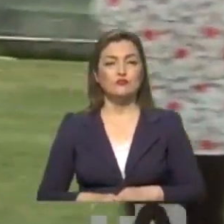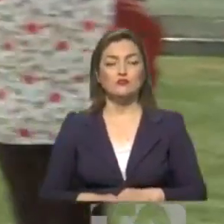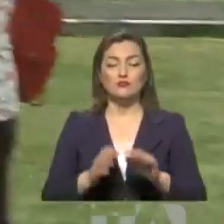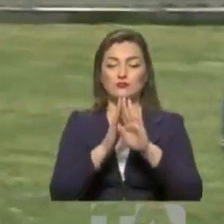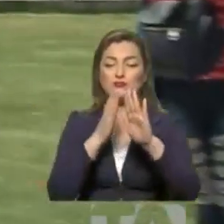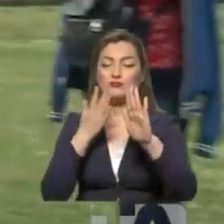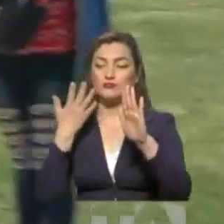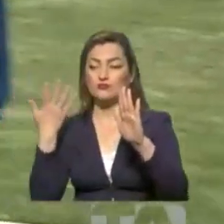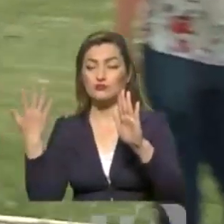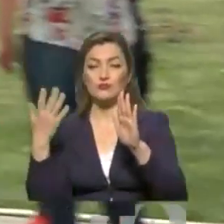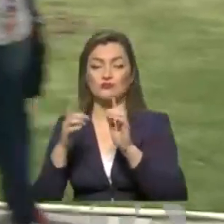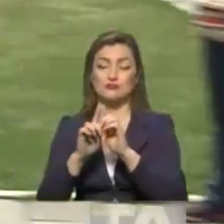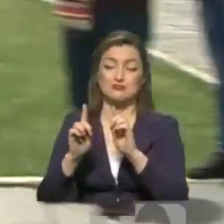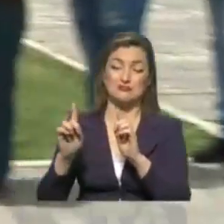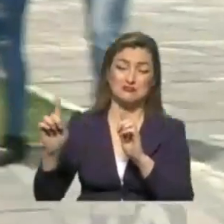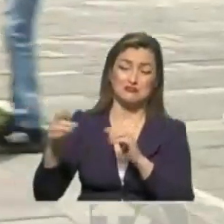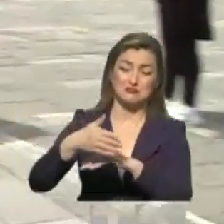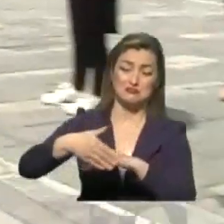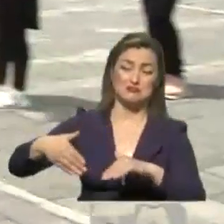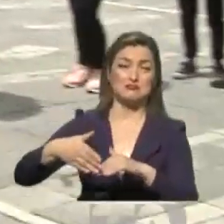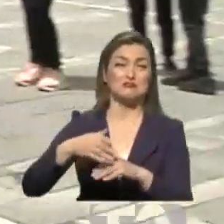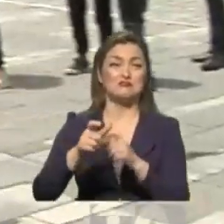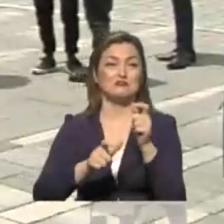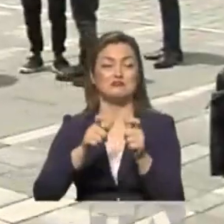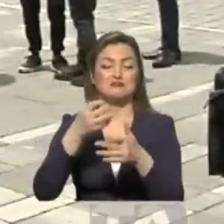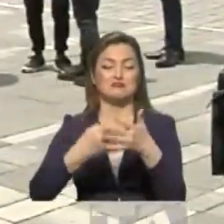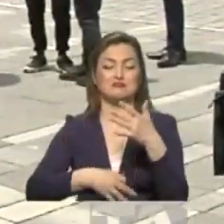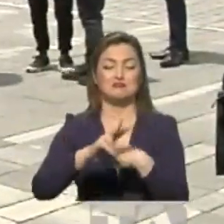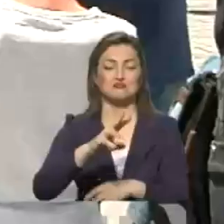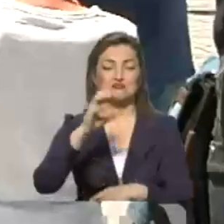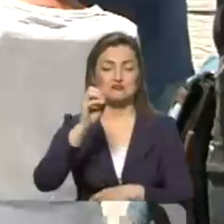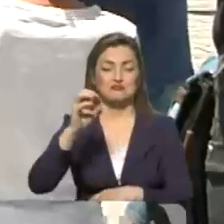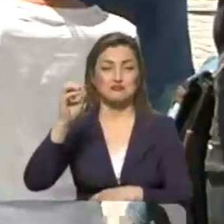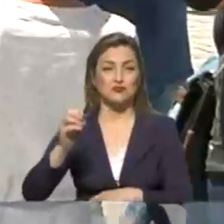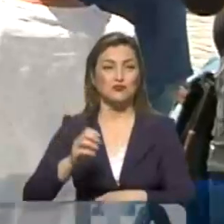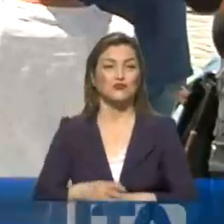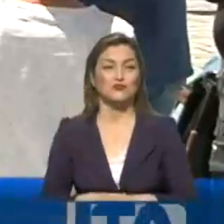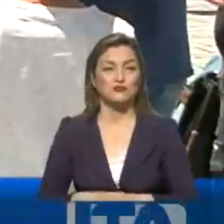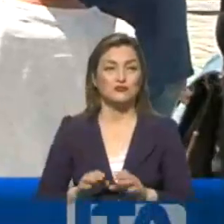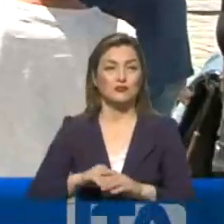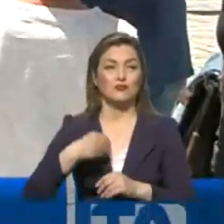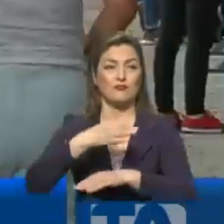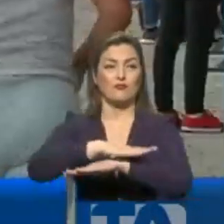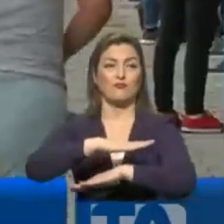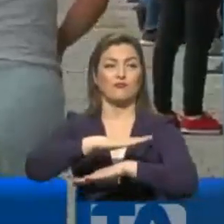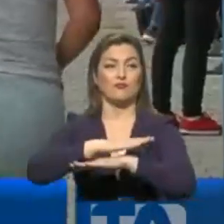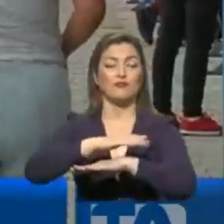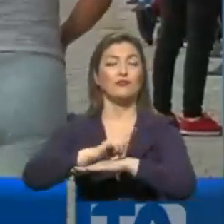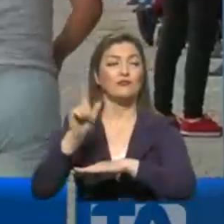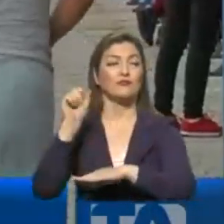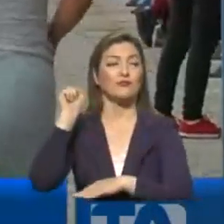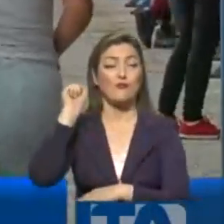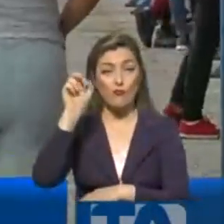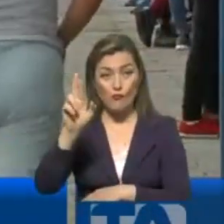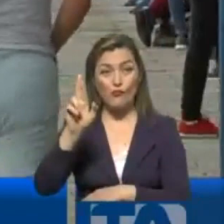Una fila de más de una cuadra, un total de 200 personas. Fue el panorama en los exteriores de la Plataforma Gubernamental Sur,